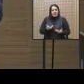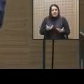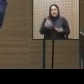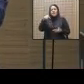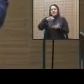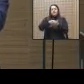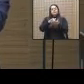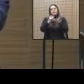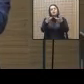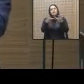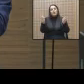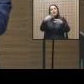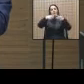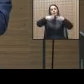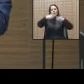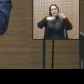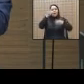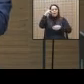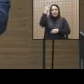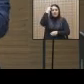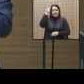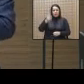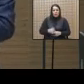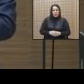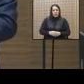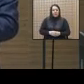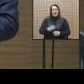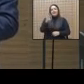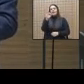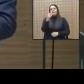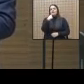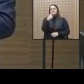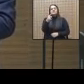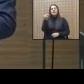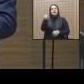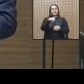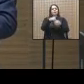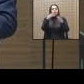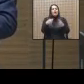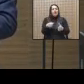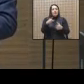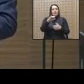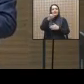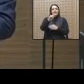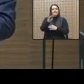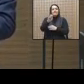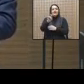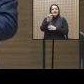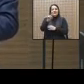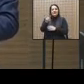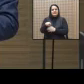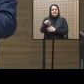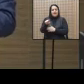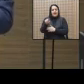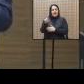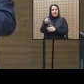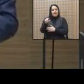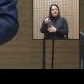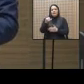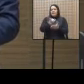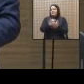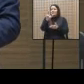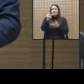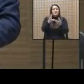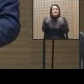Eso resuelve el problema político que bien señalaba el diputado Jiménez, Benavides Jiménez. Eso no lo